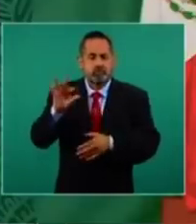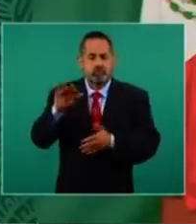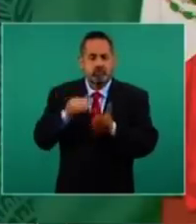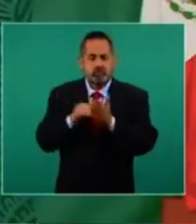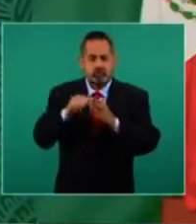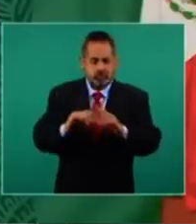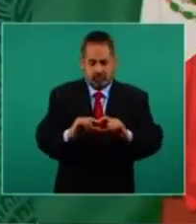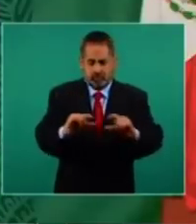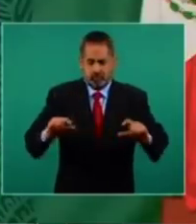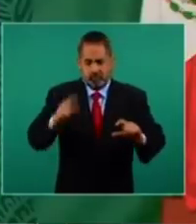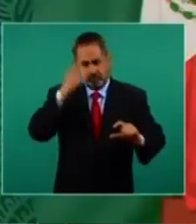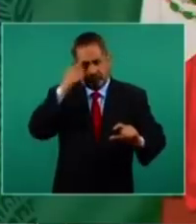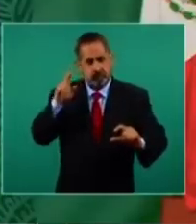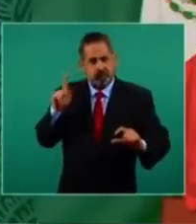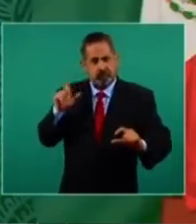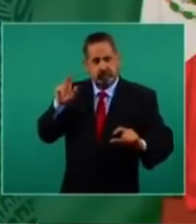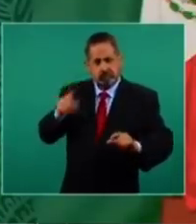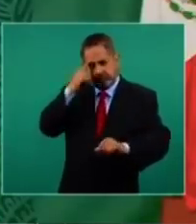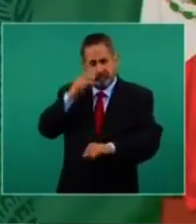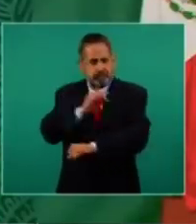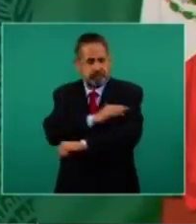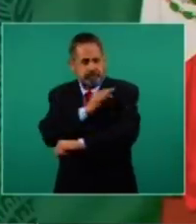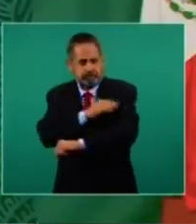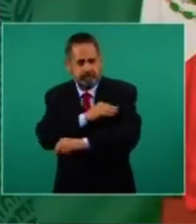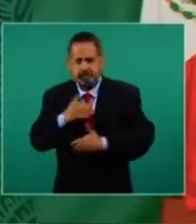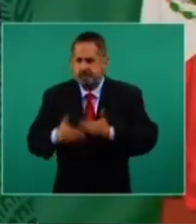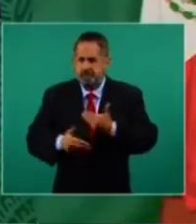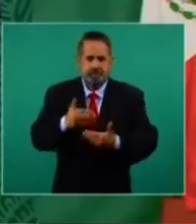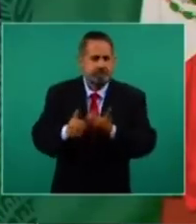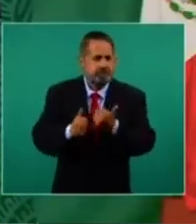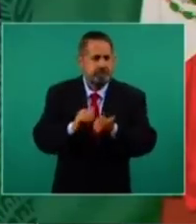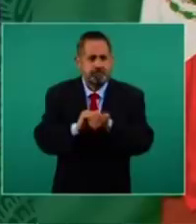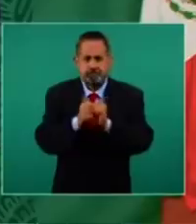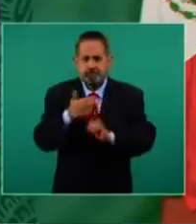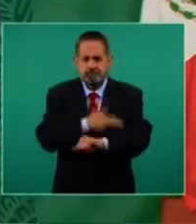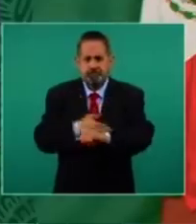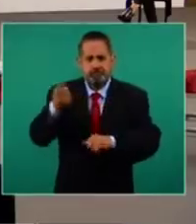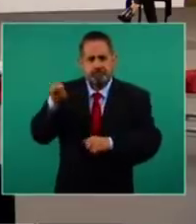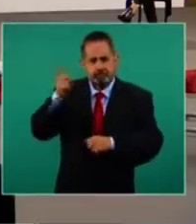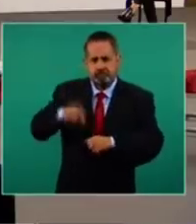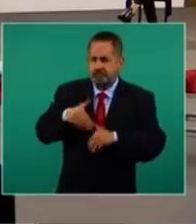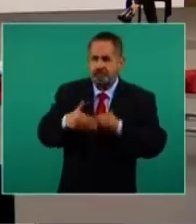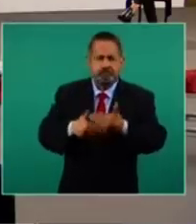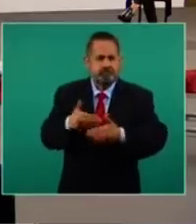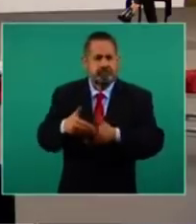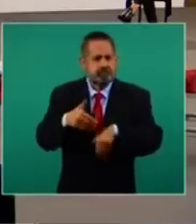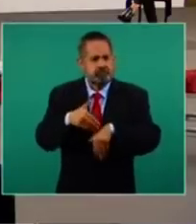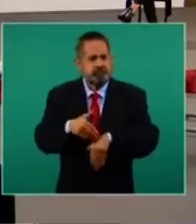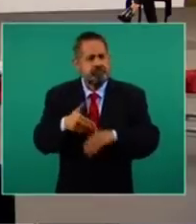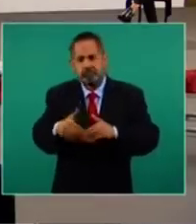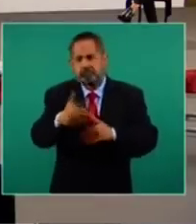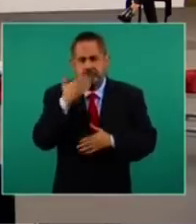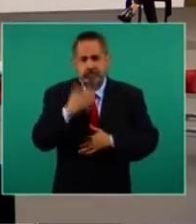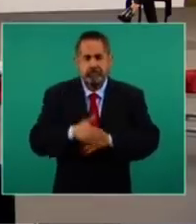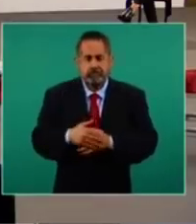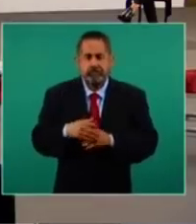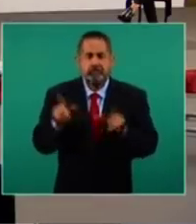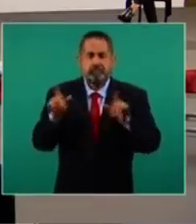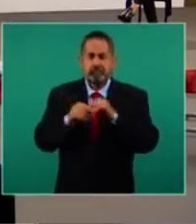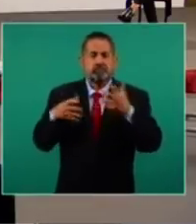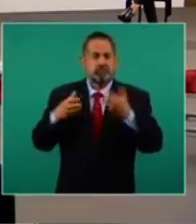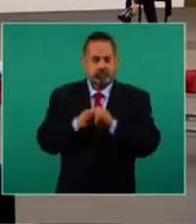de dosis para que el plan de vacunación pueda ir en el ritmo que usted ha marcado. Entonces, resumen, hoy